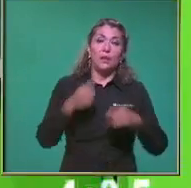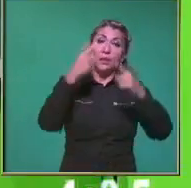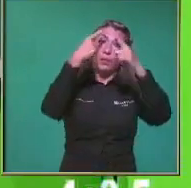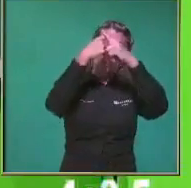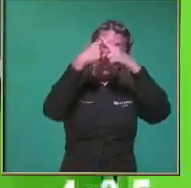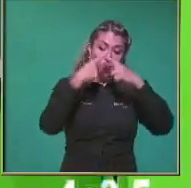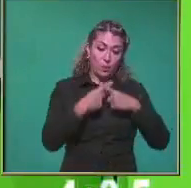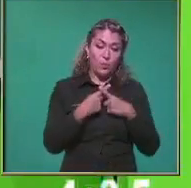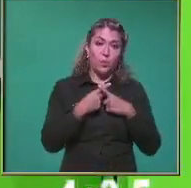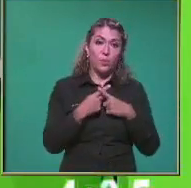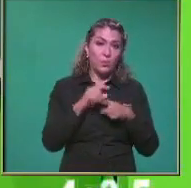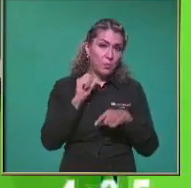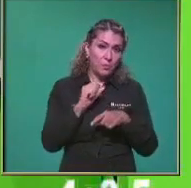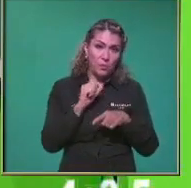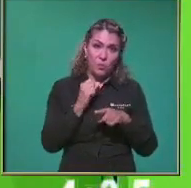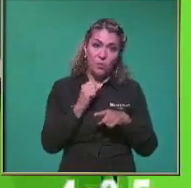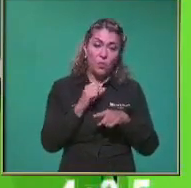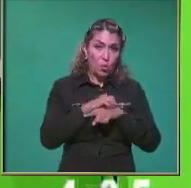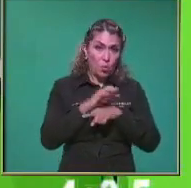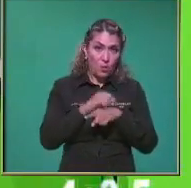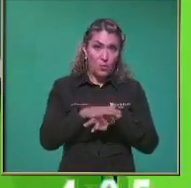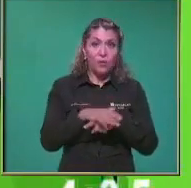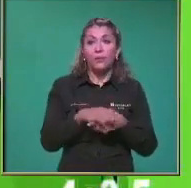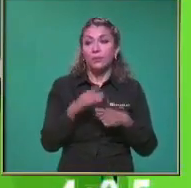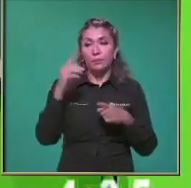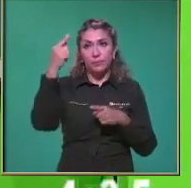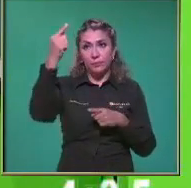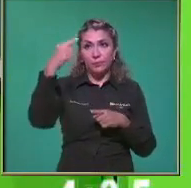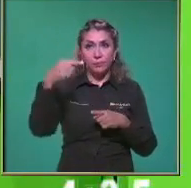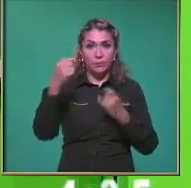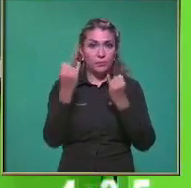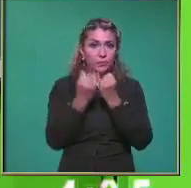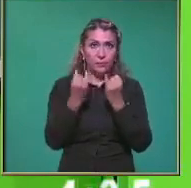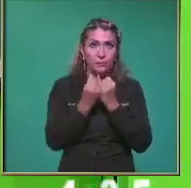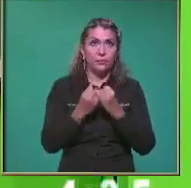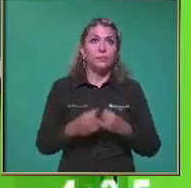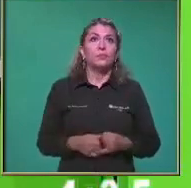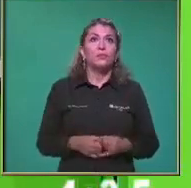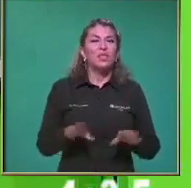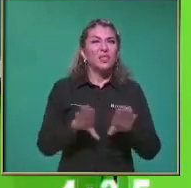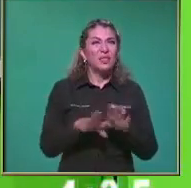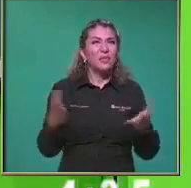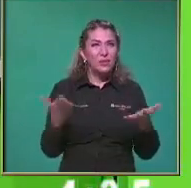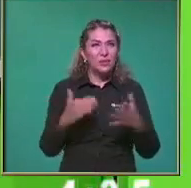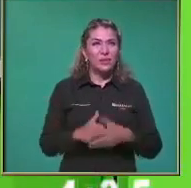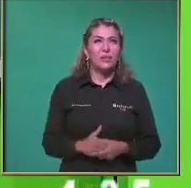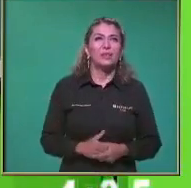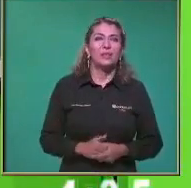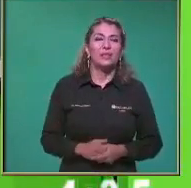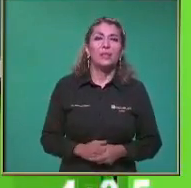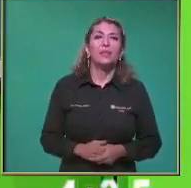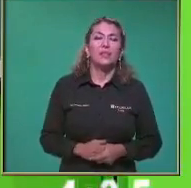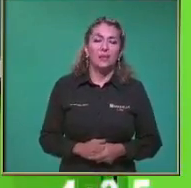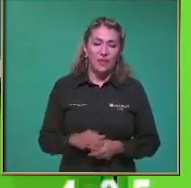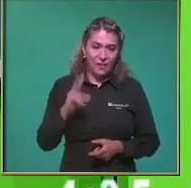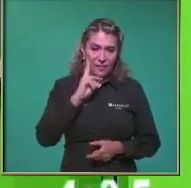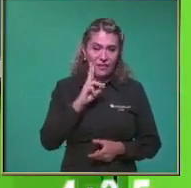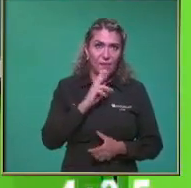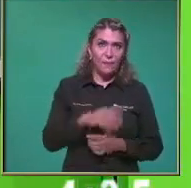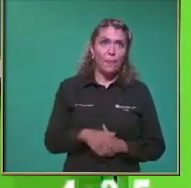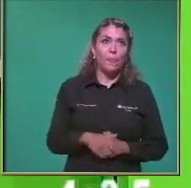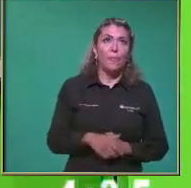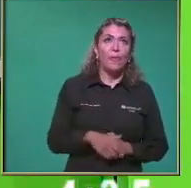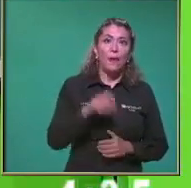las dos fracciones por una cantidad, de tal manera que el denominador me quede igual. ¿Cómo hago eso? ¿Cuál será el común